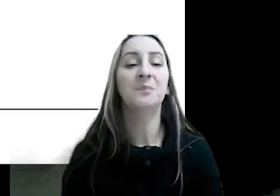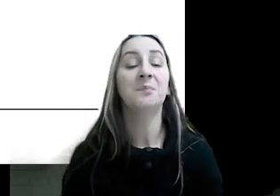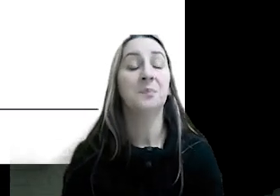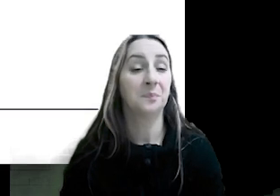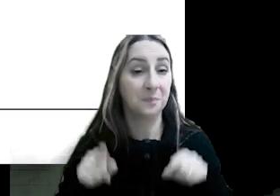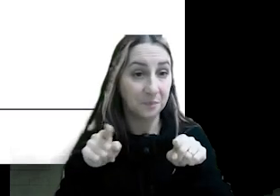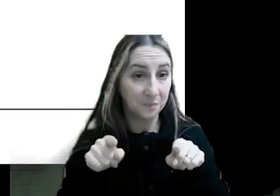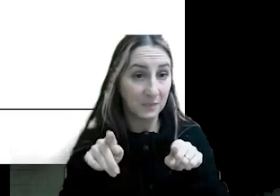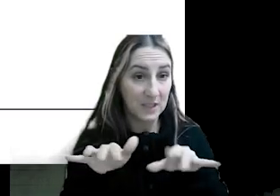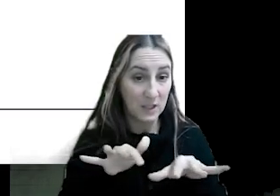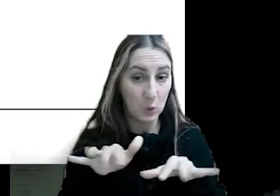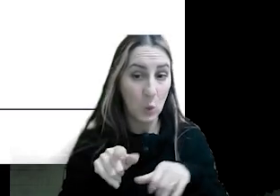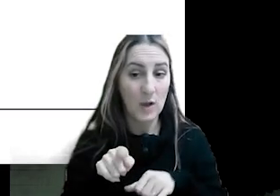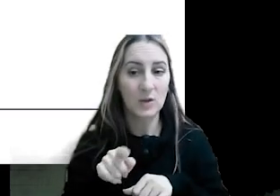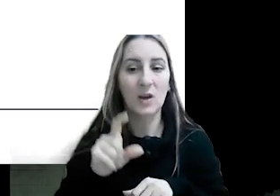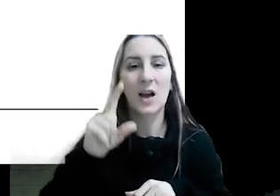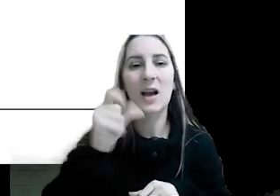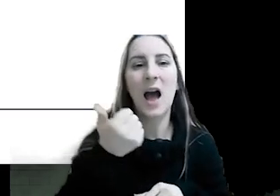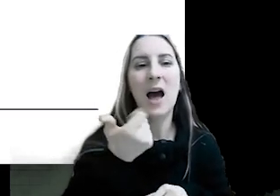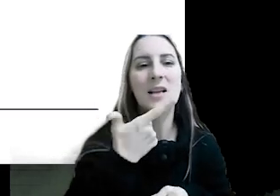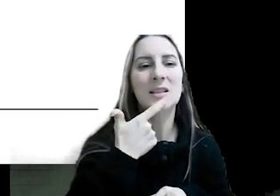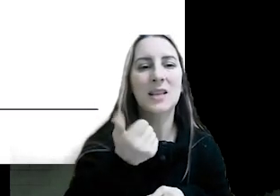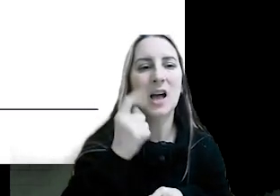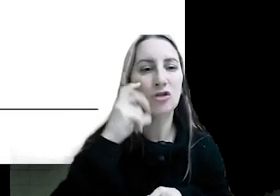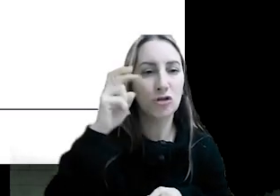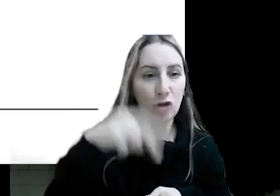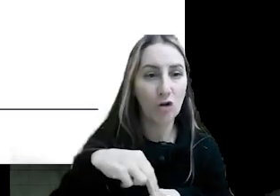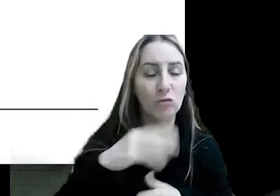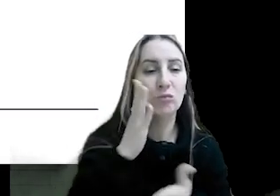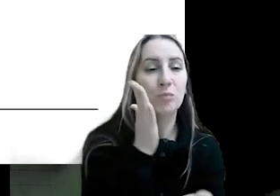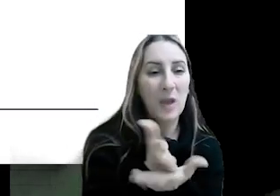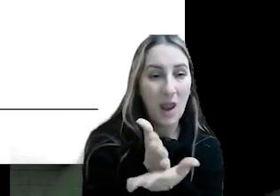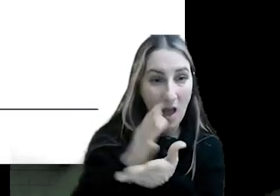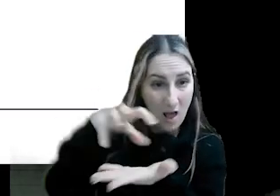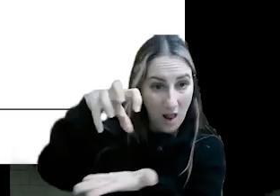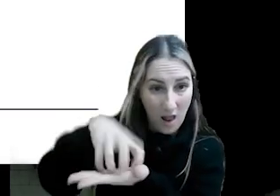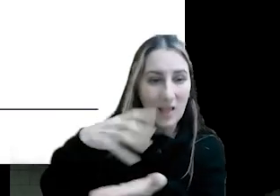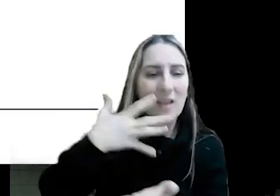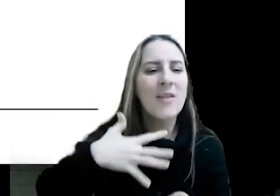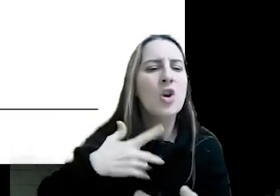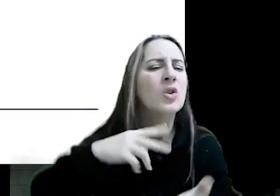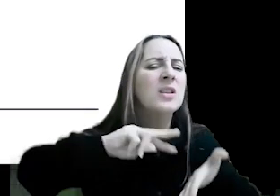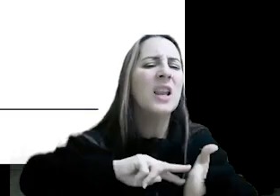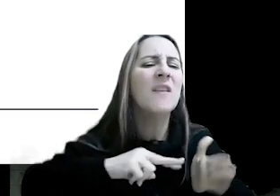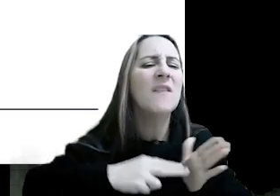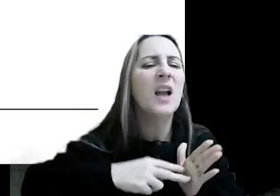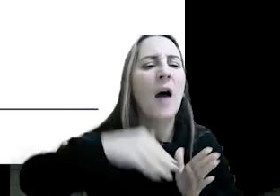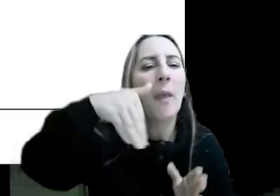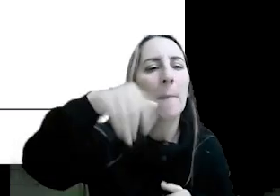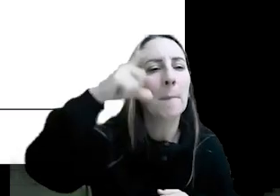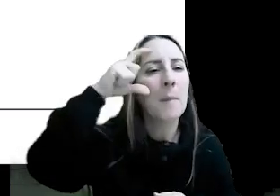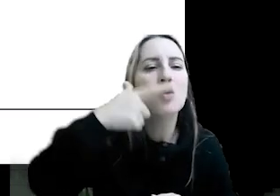eso, Casación Penal tuvo que entender el significado de mensual en las